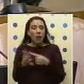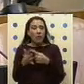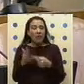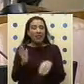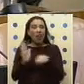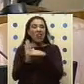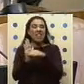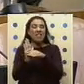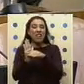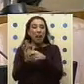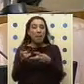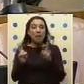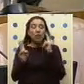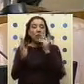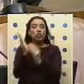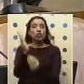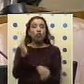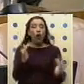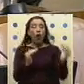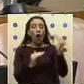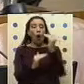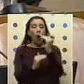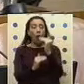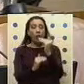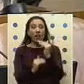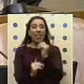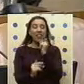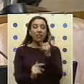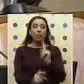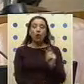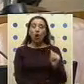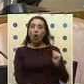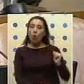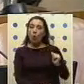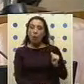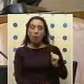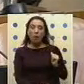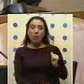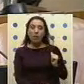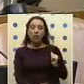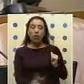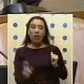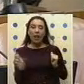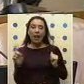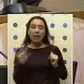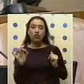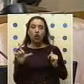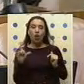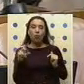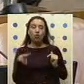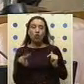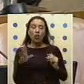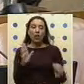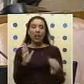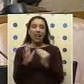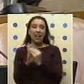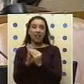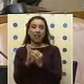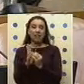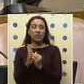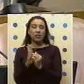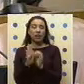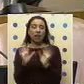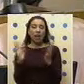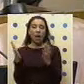permitidos. La denuncia por incumplimiento de la resolución de calificación ambiental